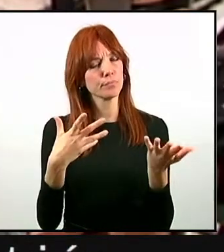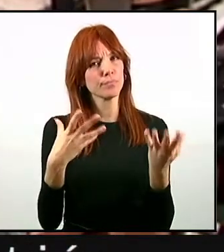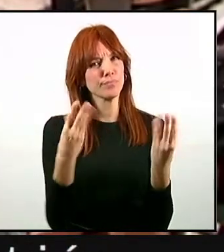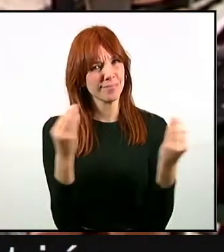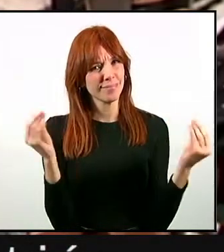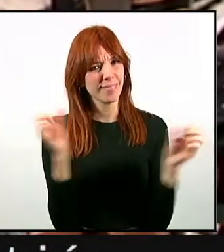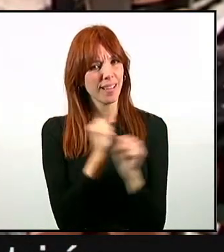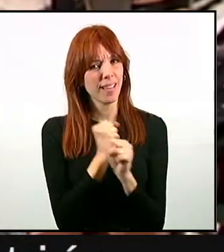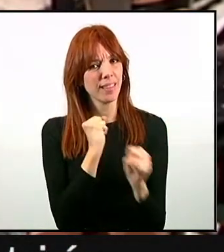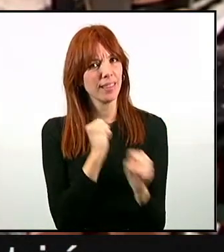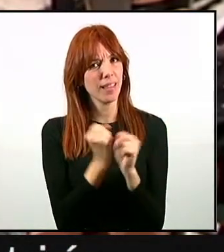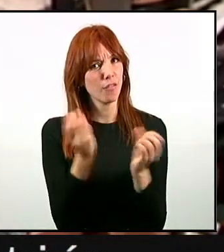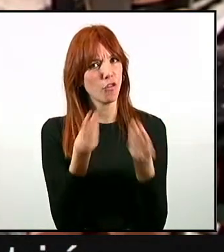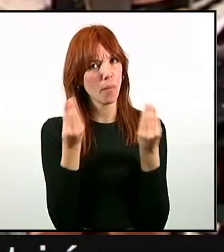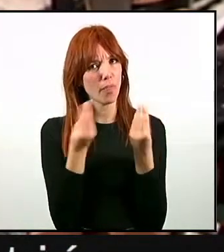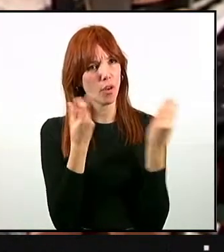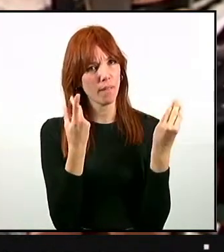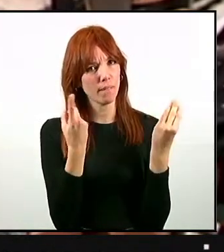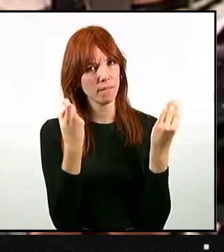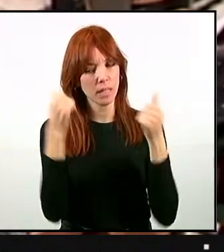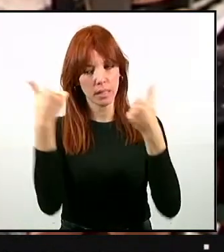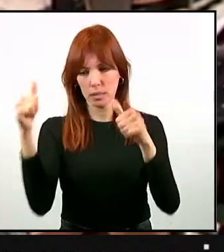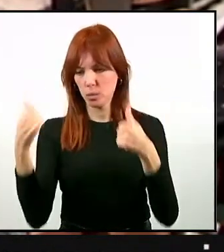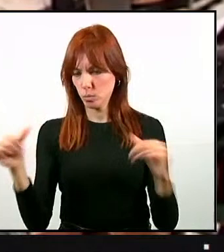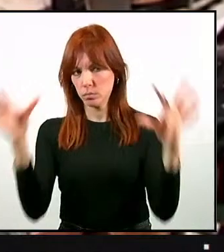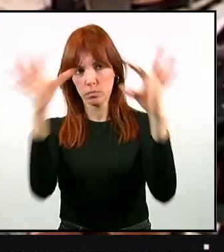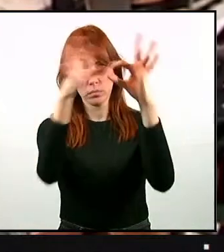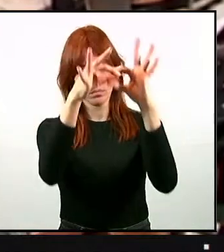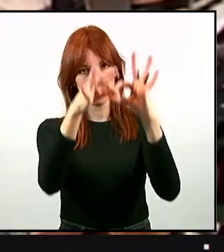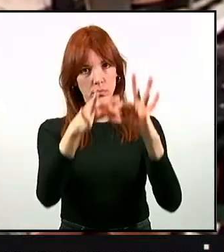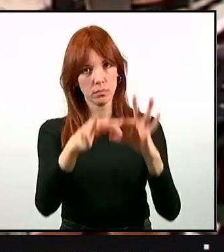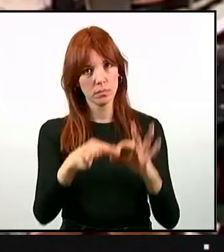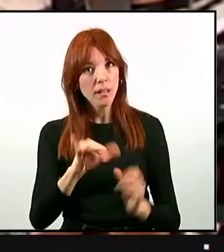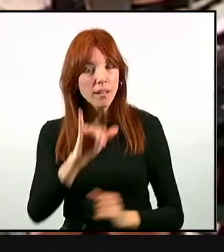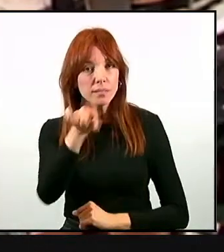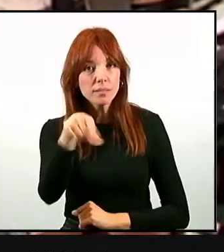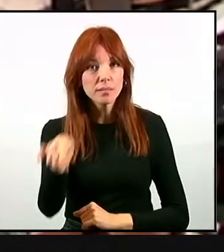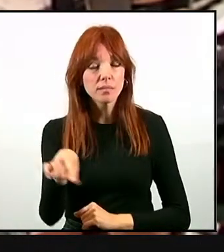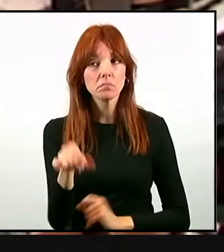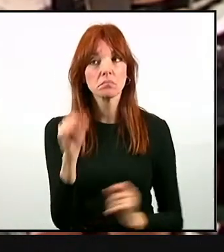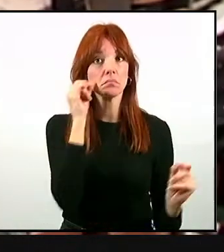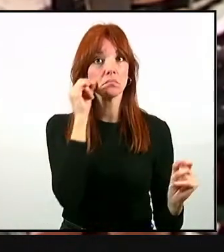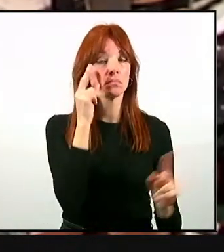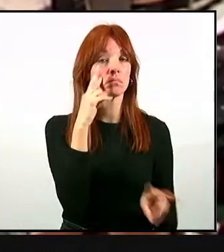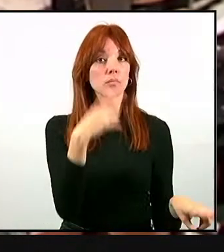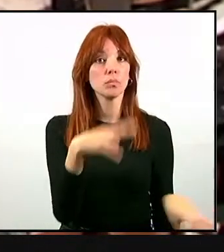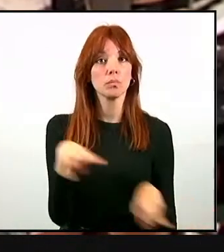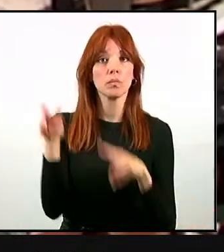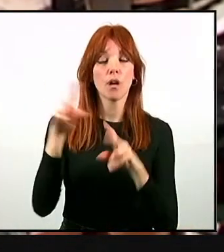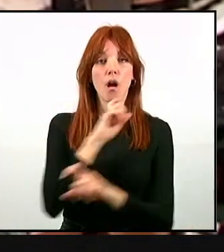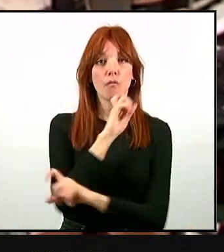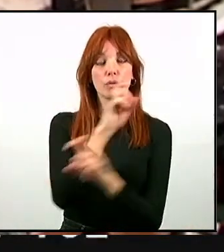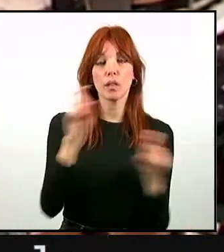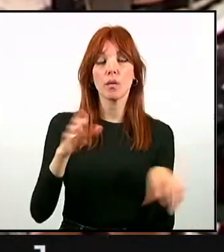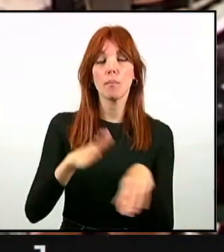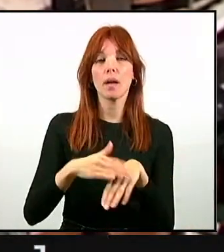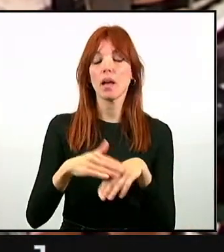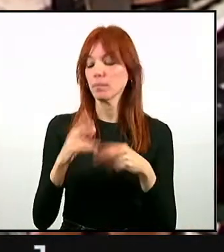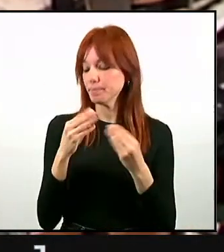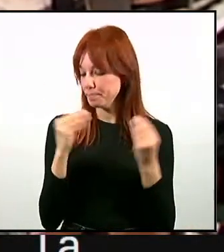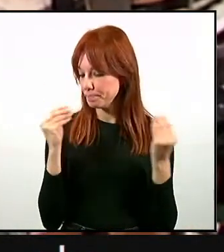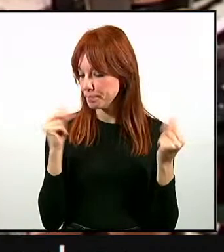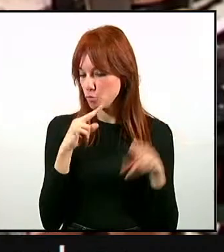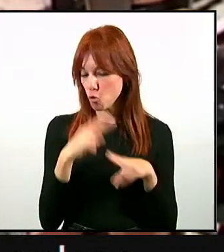gente con la formación necesaria para este tipo de trabajo? Porque a la vez vemos como desde la Fundación para la Construcción, no me acuerdo ahora el nombre